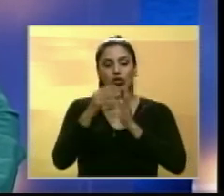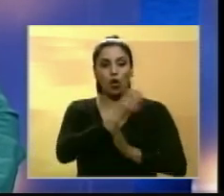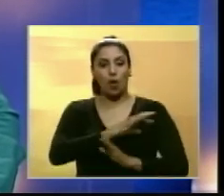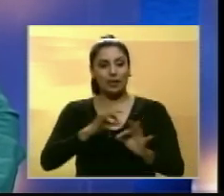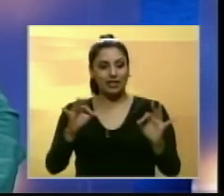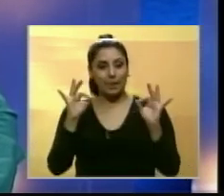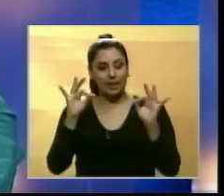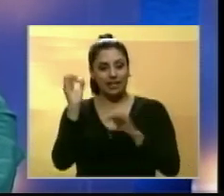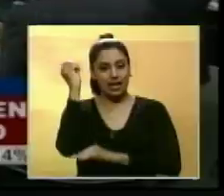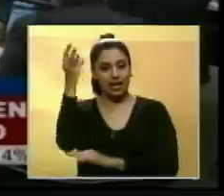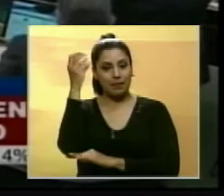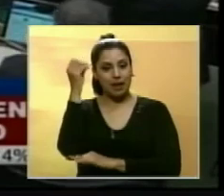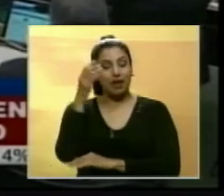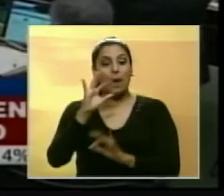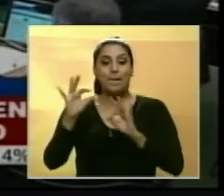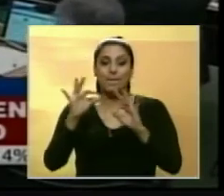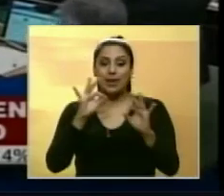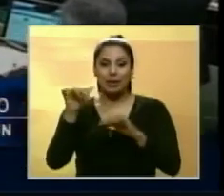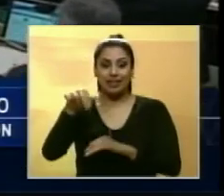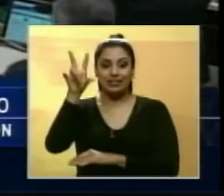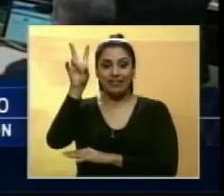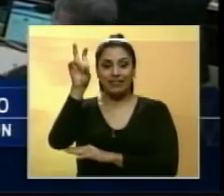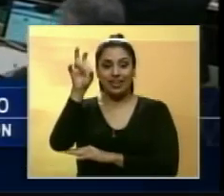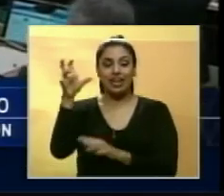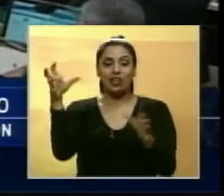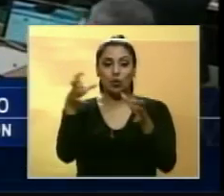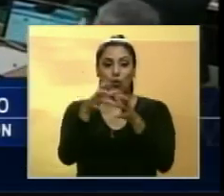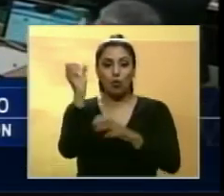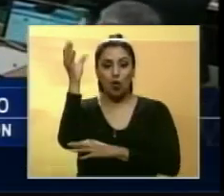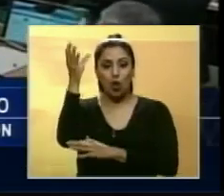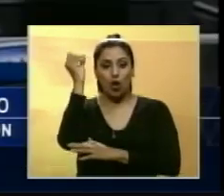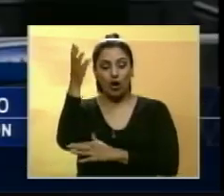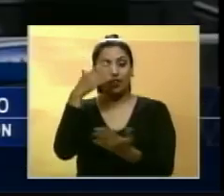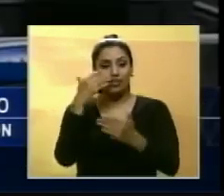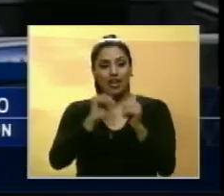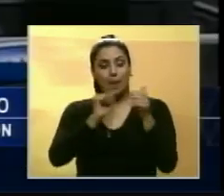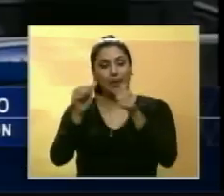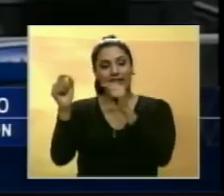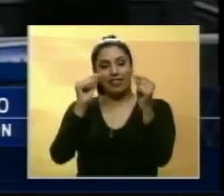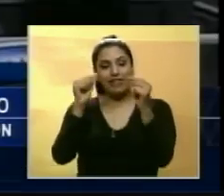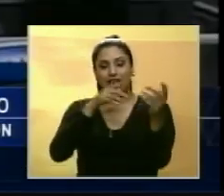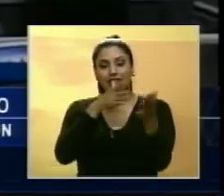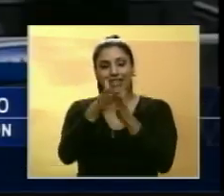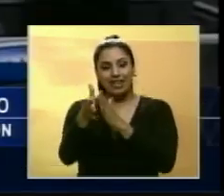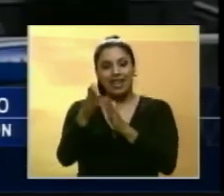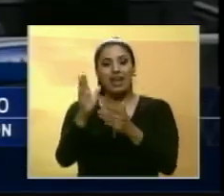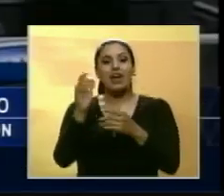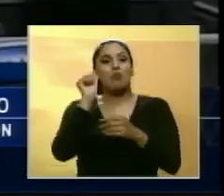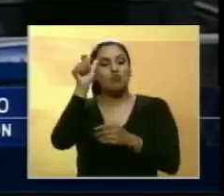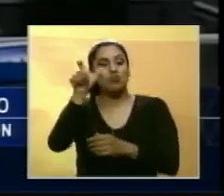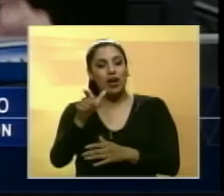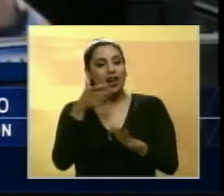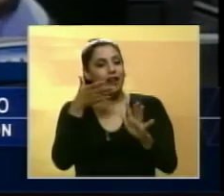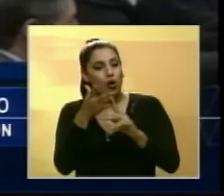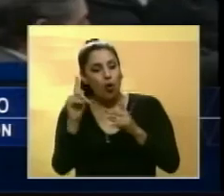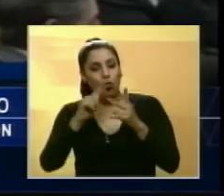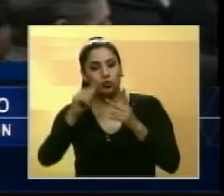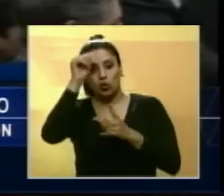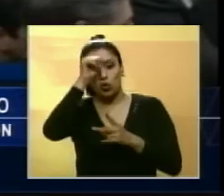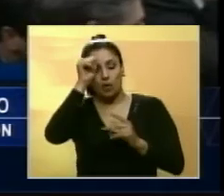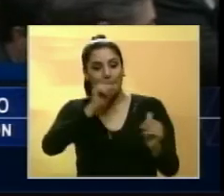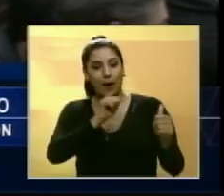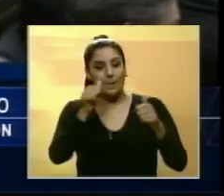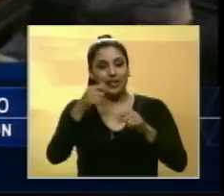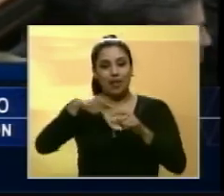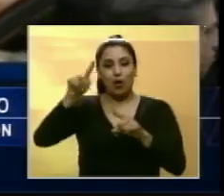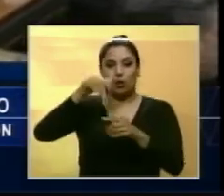especial parlamentaria. Se prevé que este viernes la Cámara Baja del Congreso inicie el debate sobre el pedido de impeachment y el domingo se realice